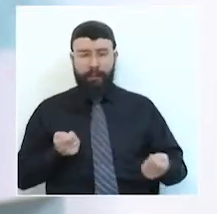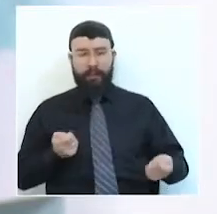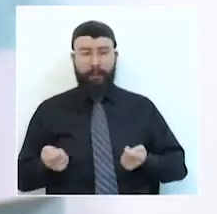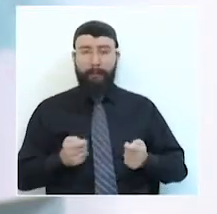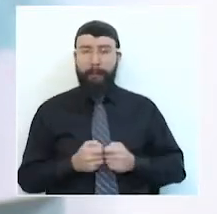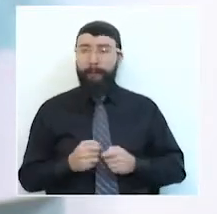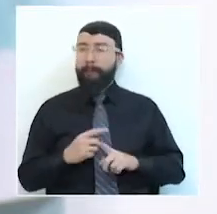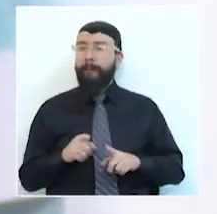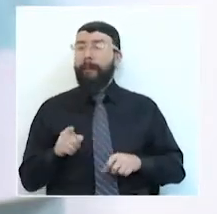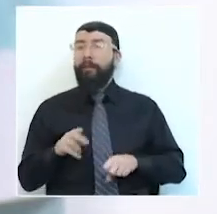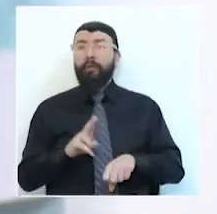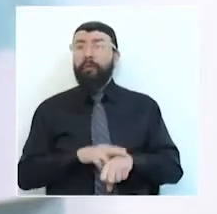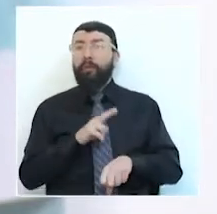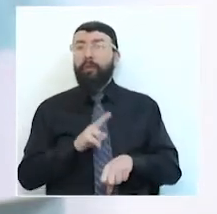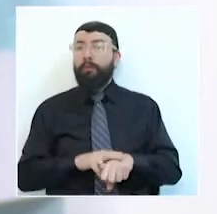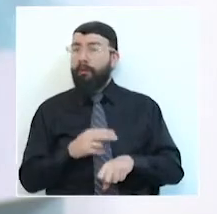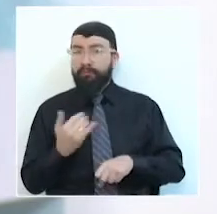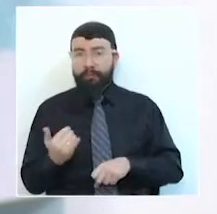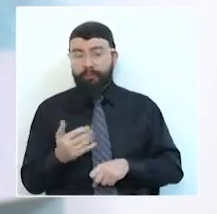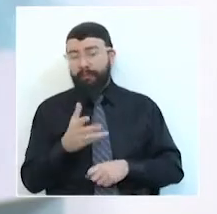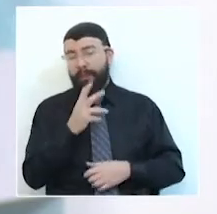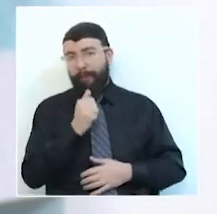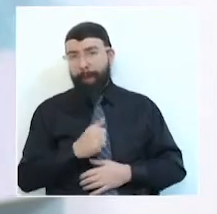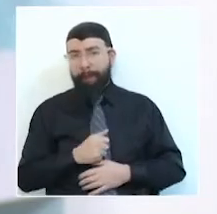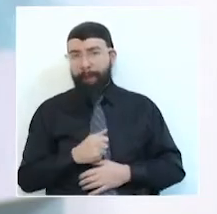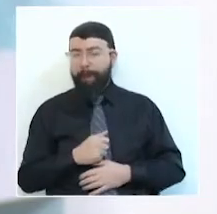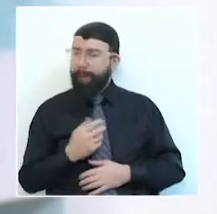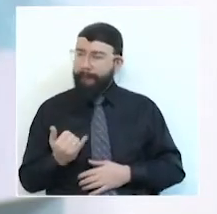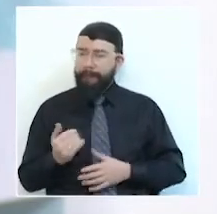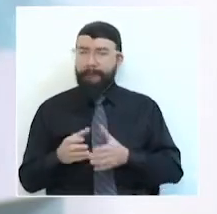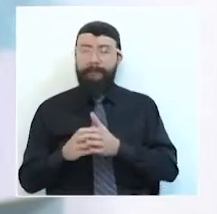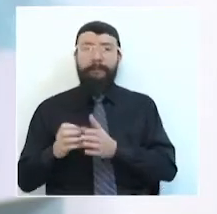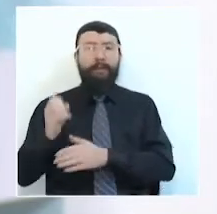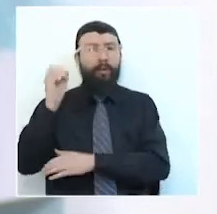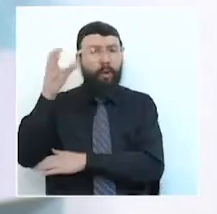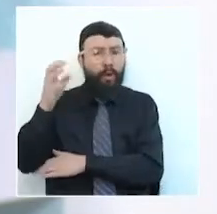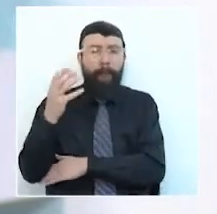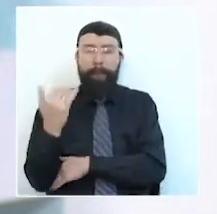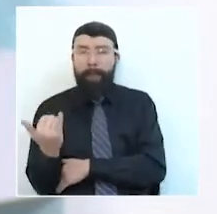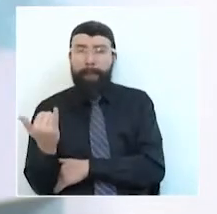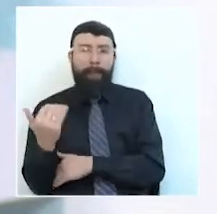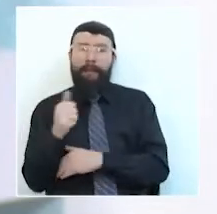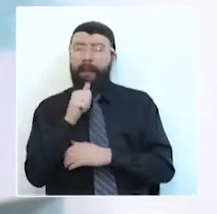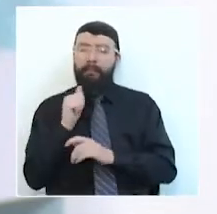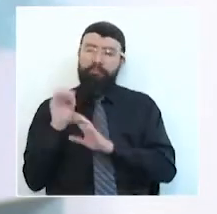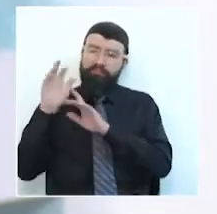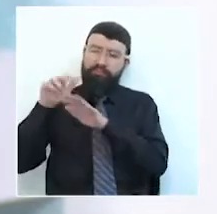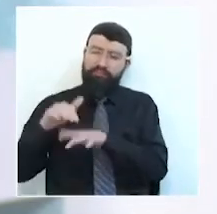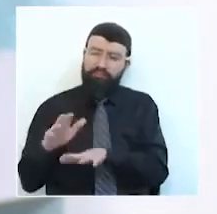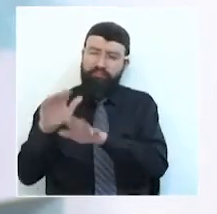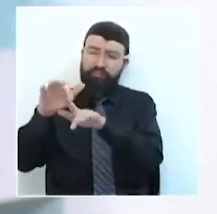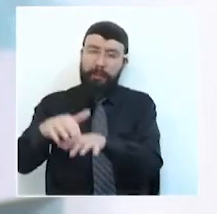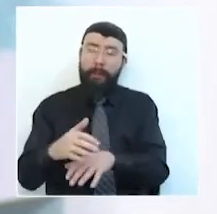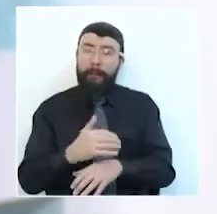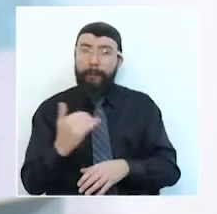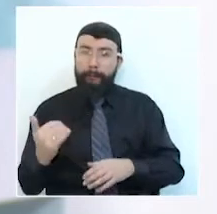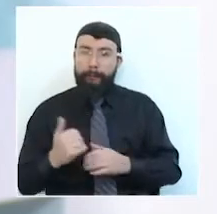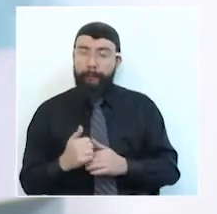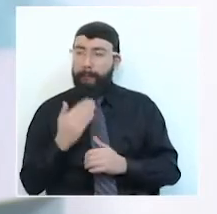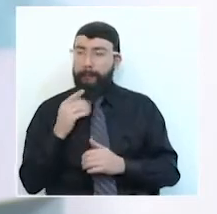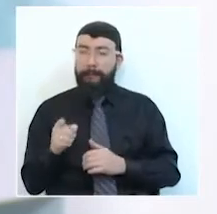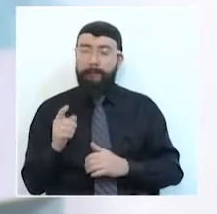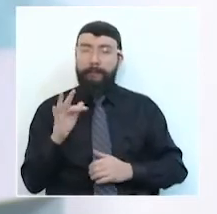es muy normal que en congresos de termalismo se invite a este tipo de hecho interesa